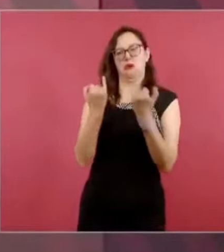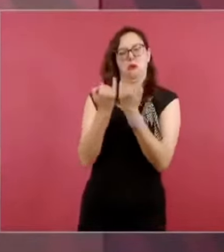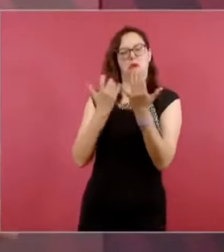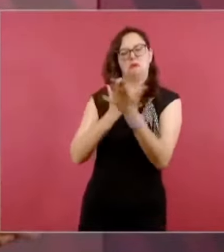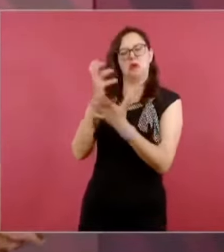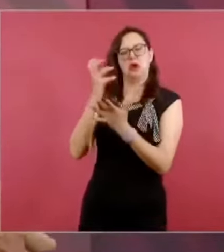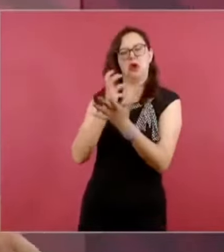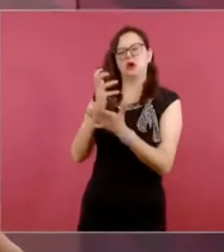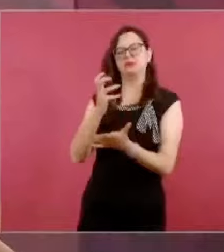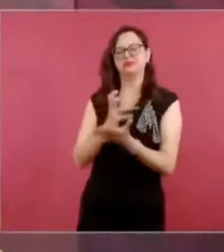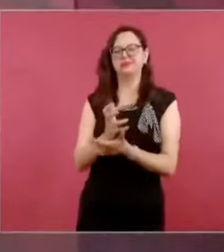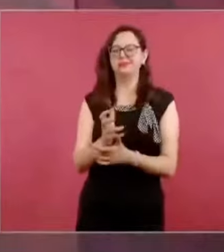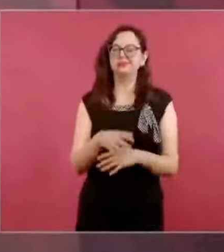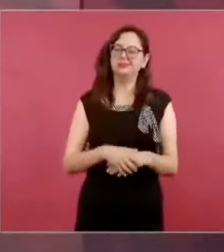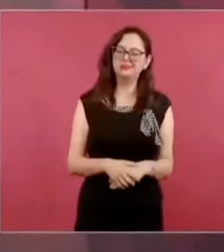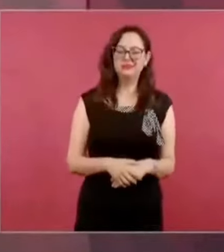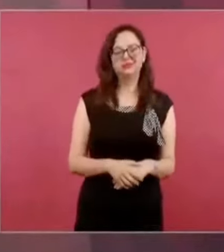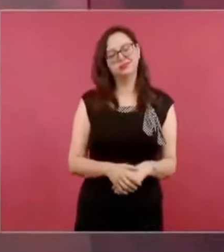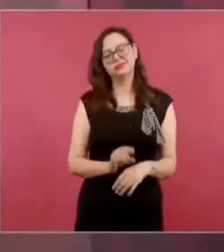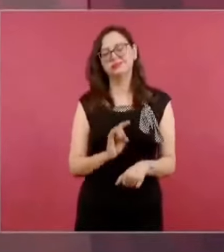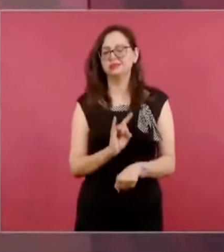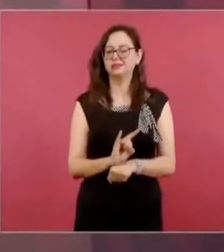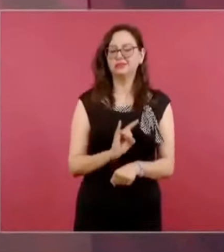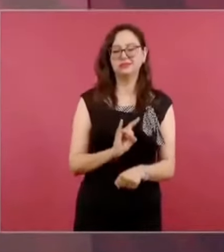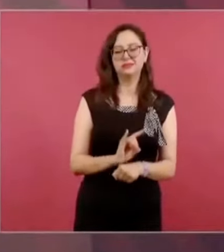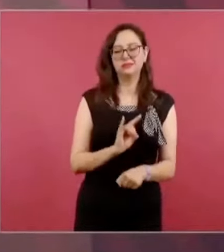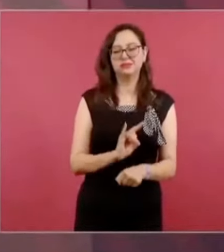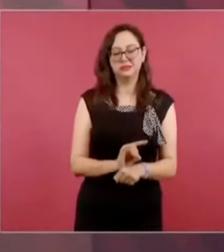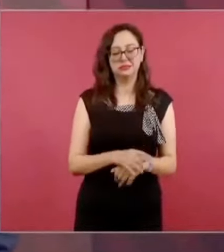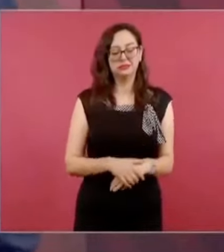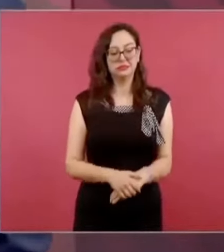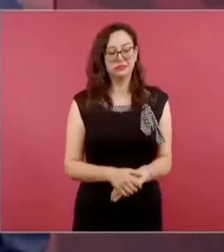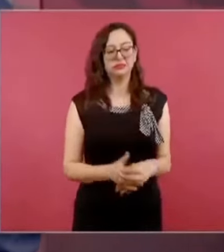porque las tres transformaciones de México